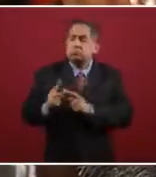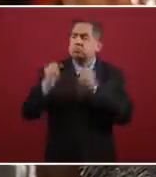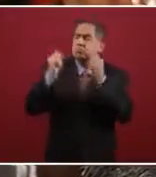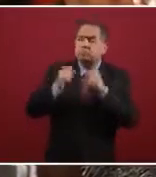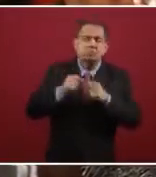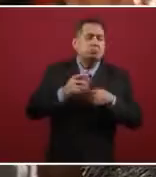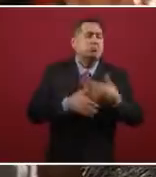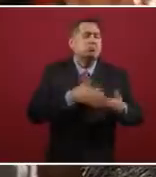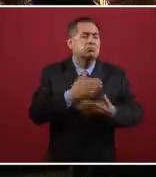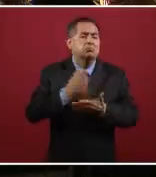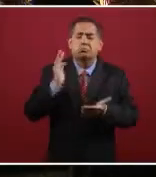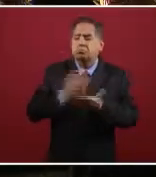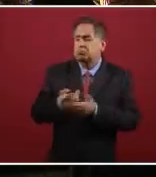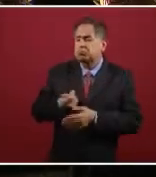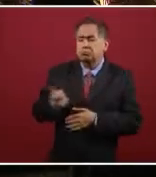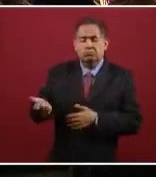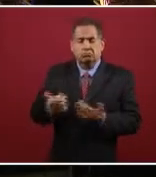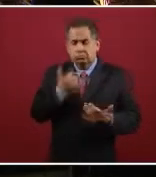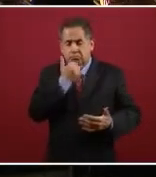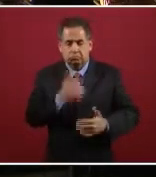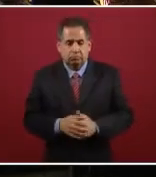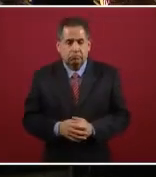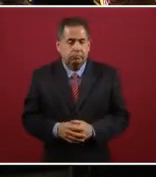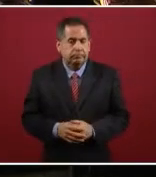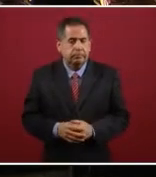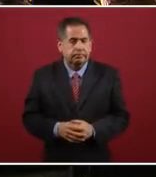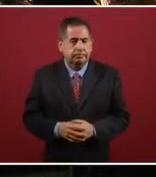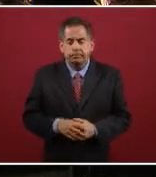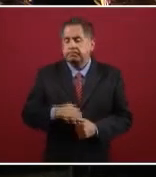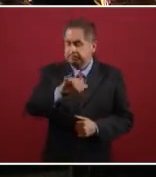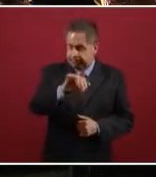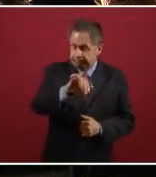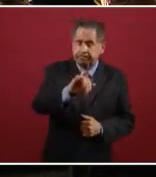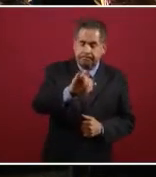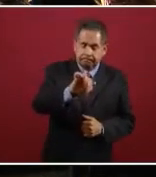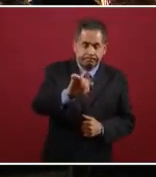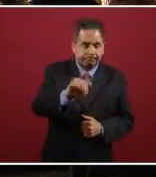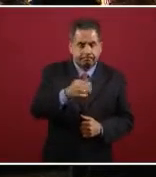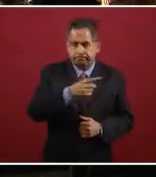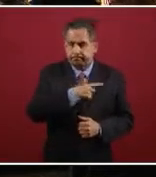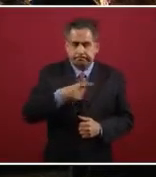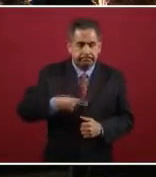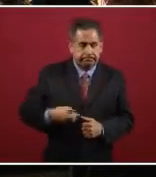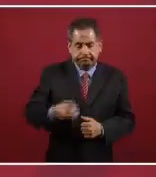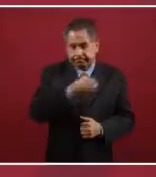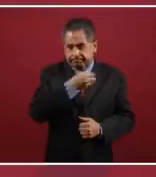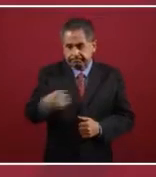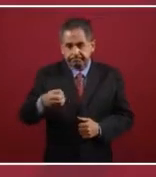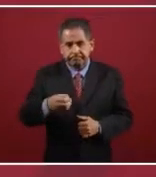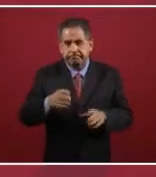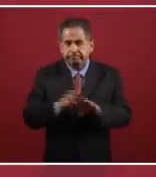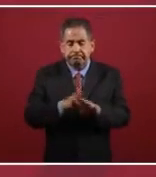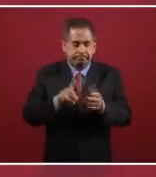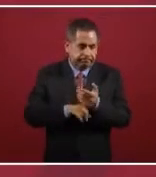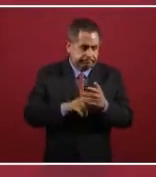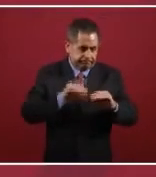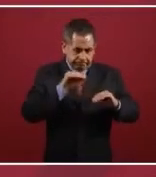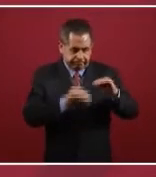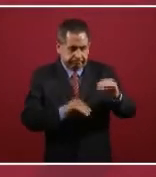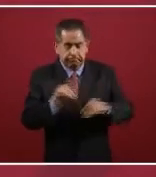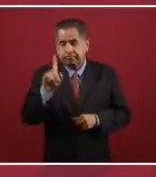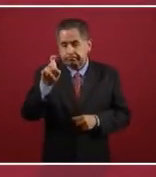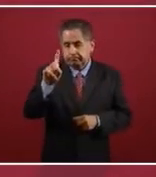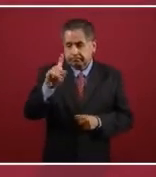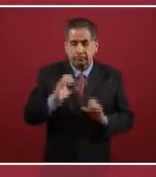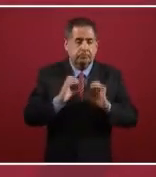problemas al gobierno gracias tenemos que poner orden también en todo lo que es el manejo del agua cuidar el